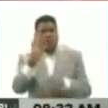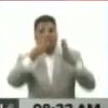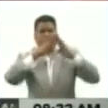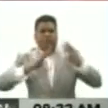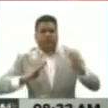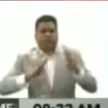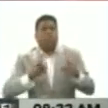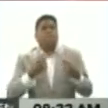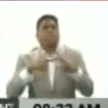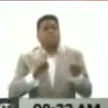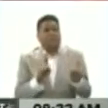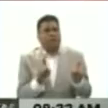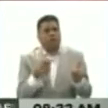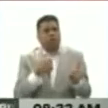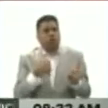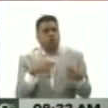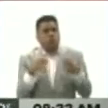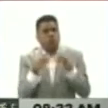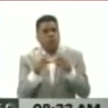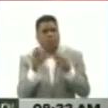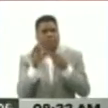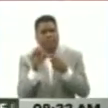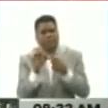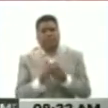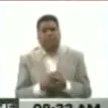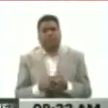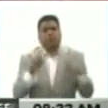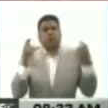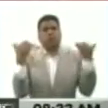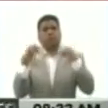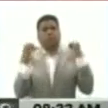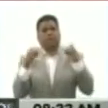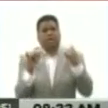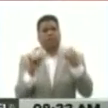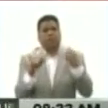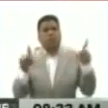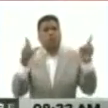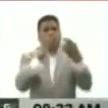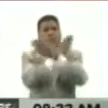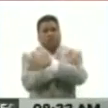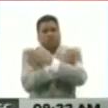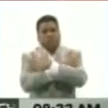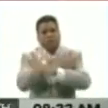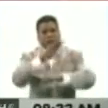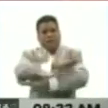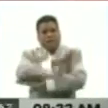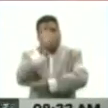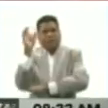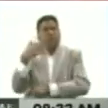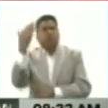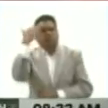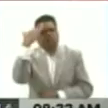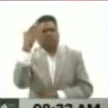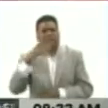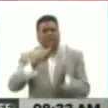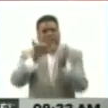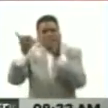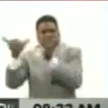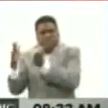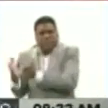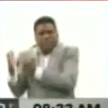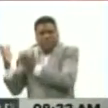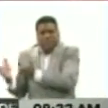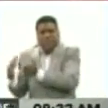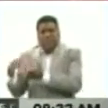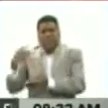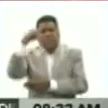pero igualito, celebro su cumpleaños y lo felicito allá arriba en el cielo, porque yo sé que él está ahí al lado de Dios, observando